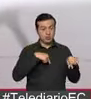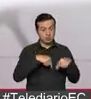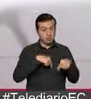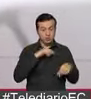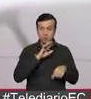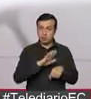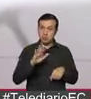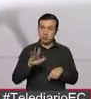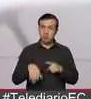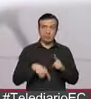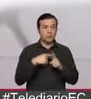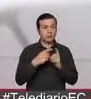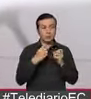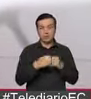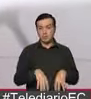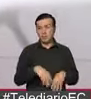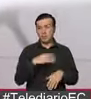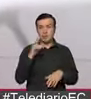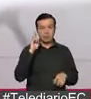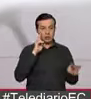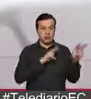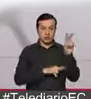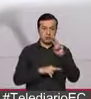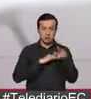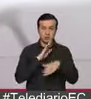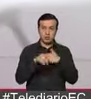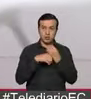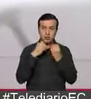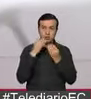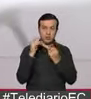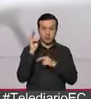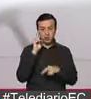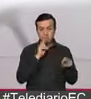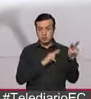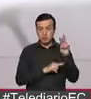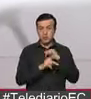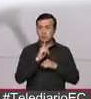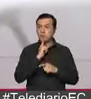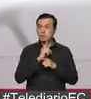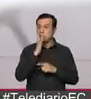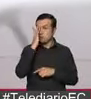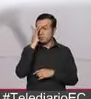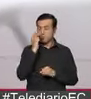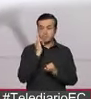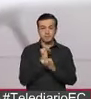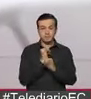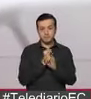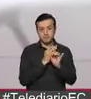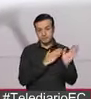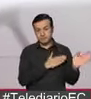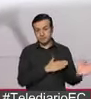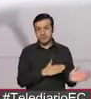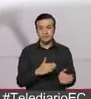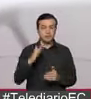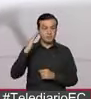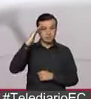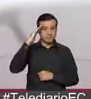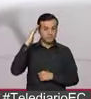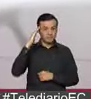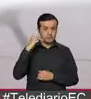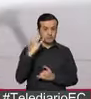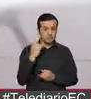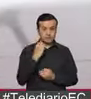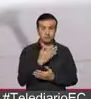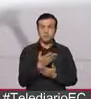sino perderla de análisis de toda esa información porque las instituciones las instituciones policiales del siglo